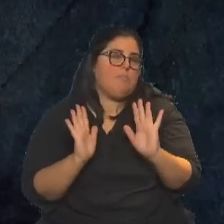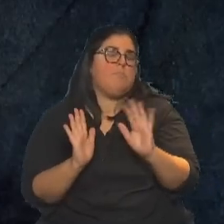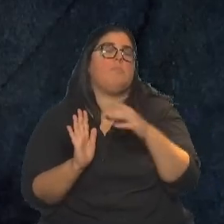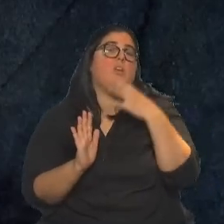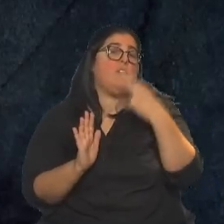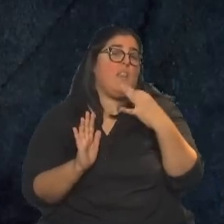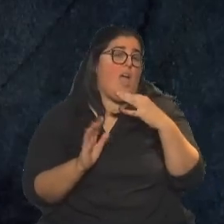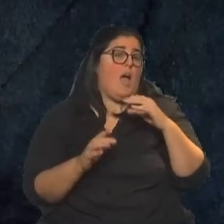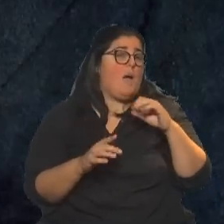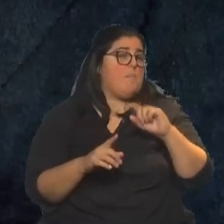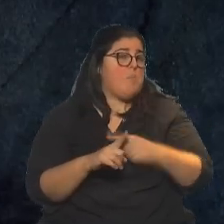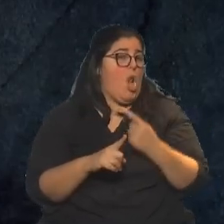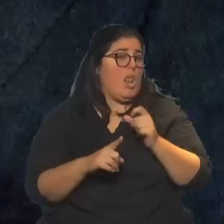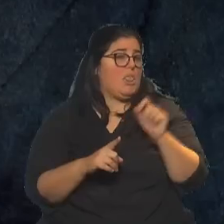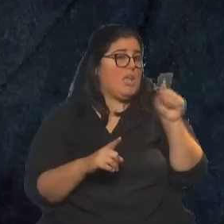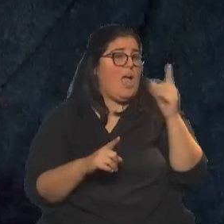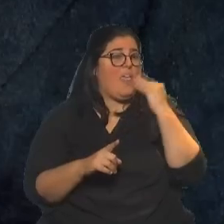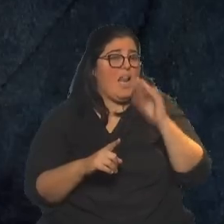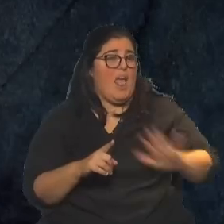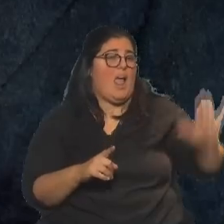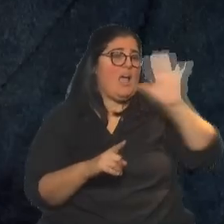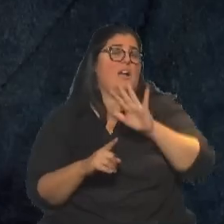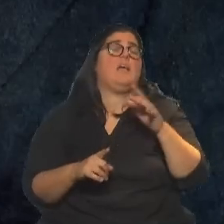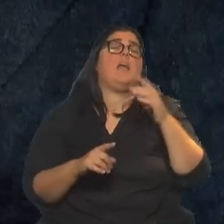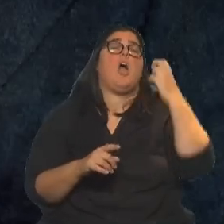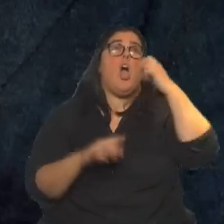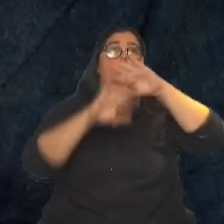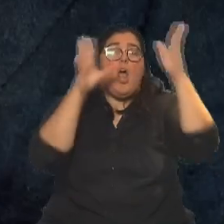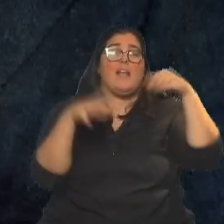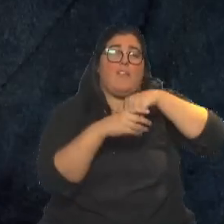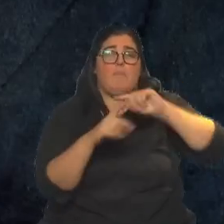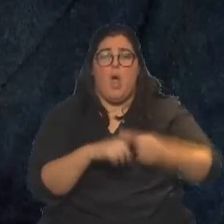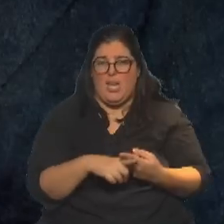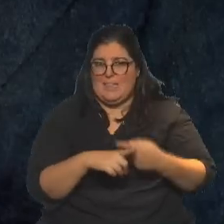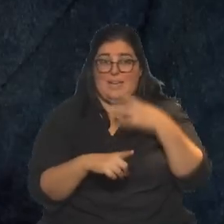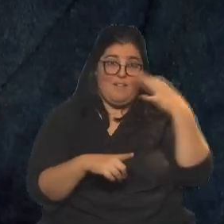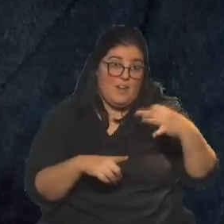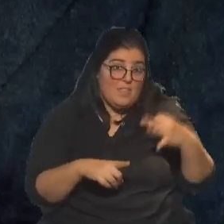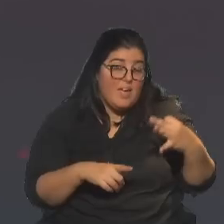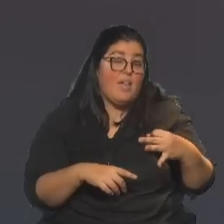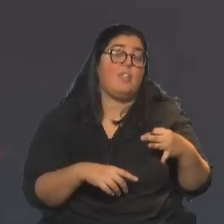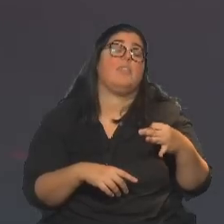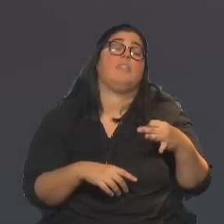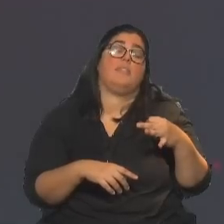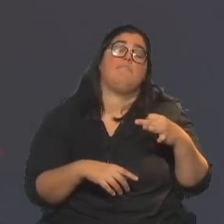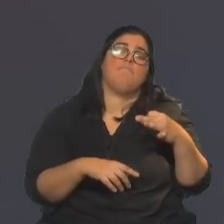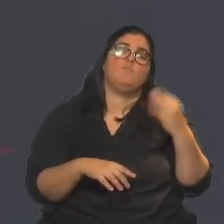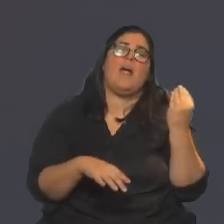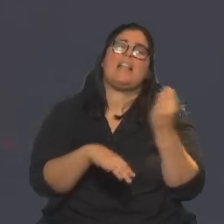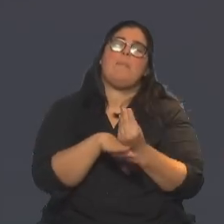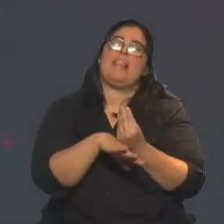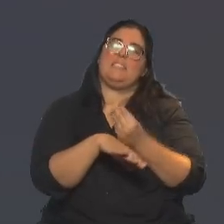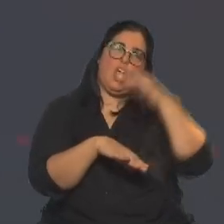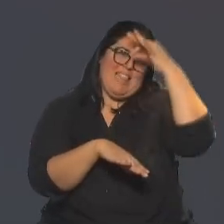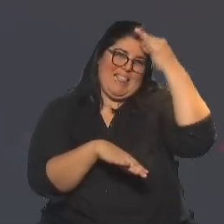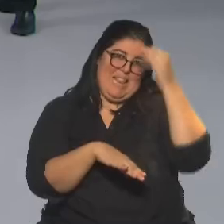la política en Gran Bretaña y la política parlamentaria en Gran Bretaña es también una representación teatral. ¿Sabes